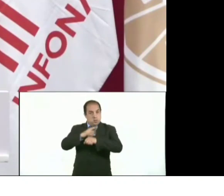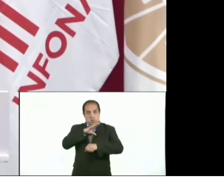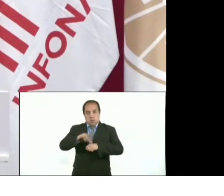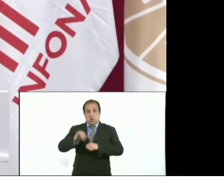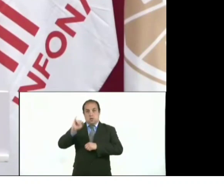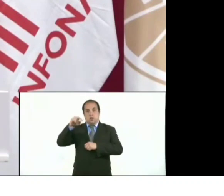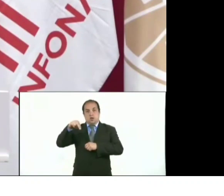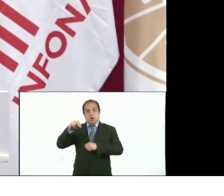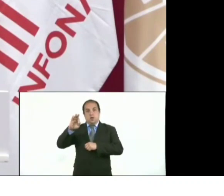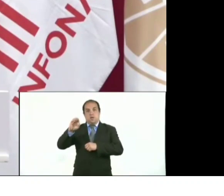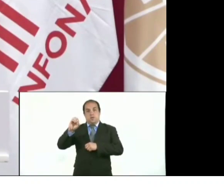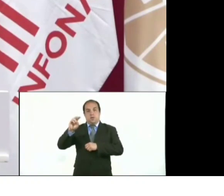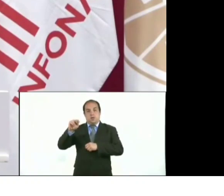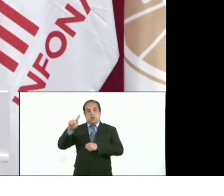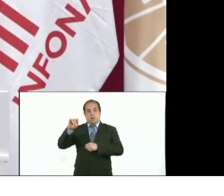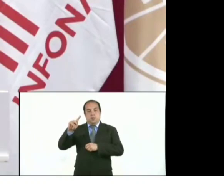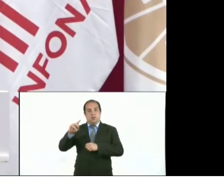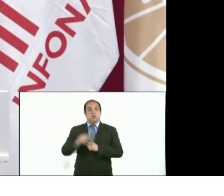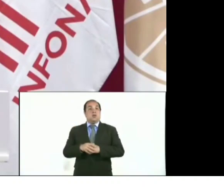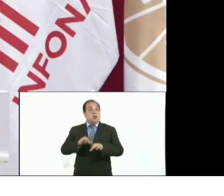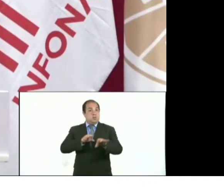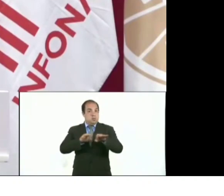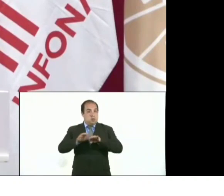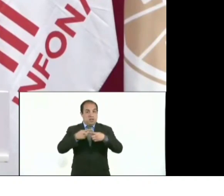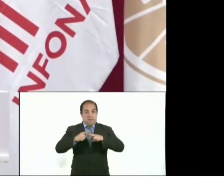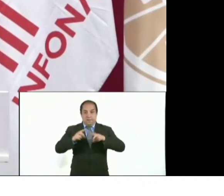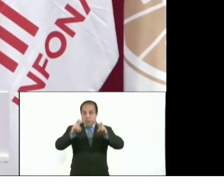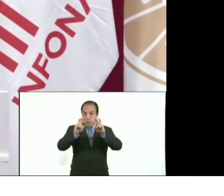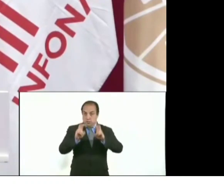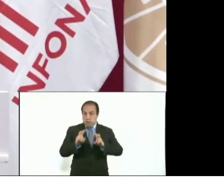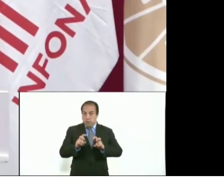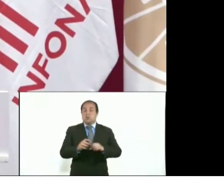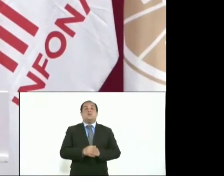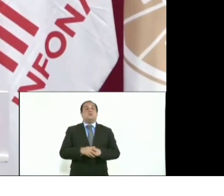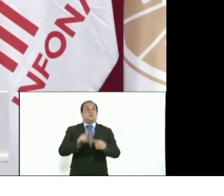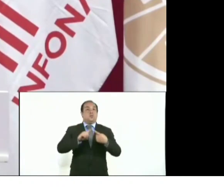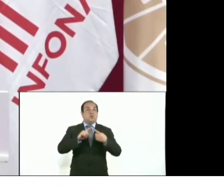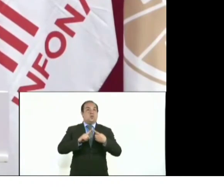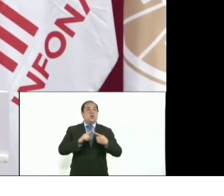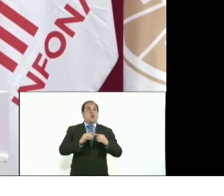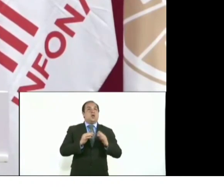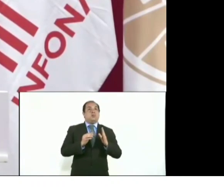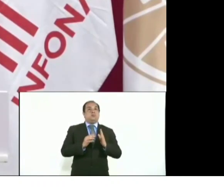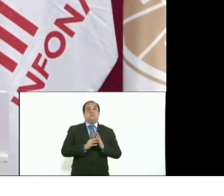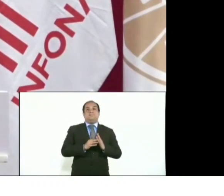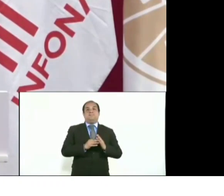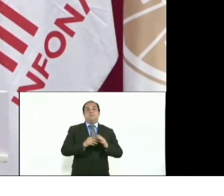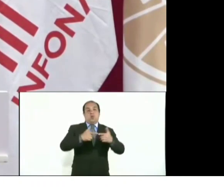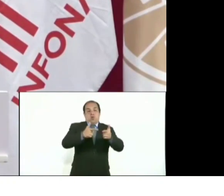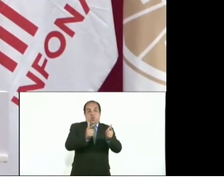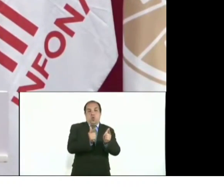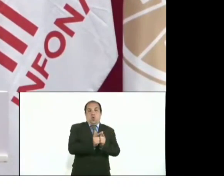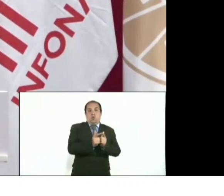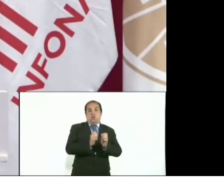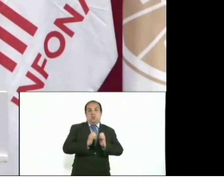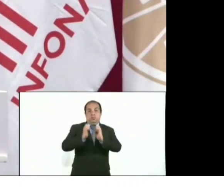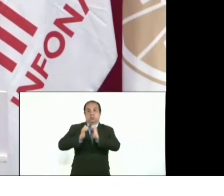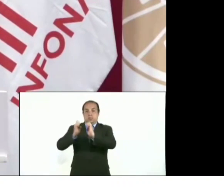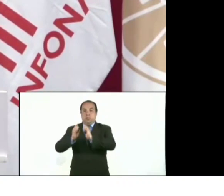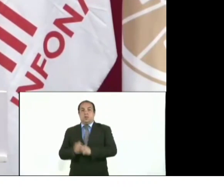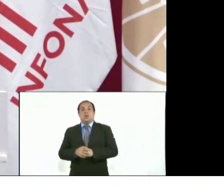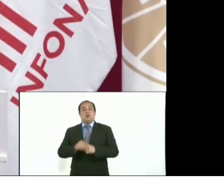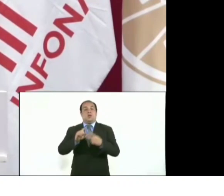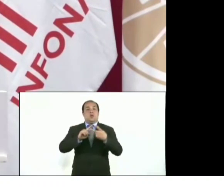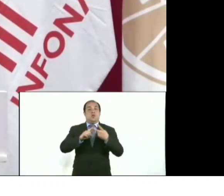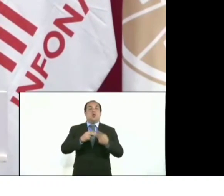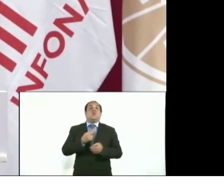Infonavit. Hemos estado trabajando en distintos temas, desde unidades habitacionales hasta el uso de los créditos del Infonavit